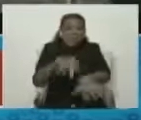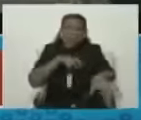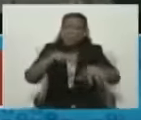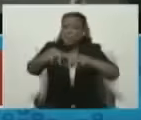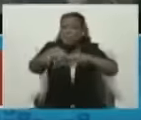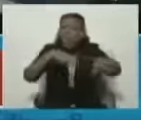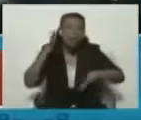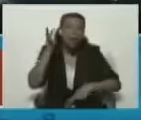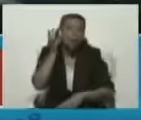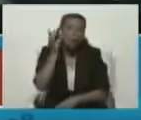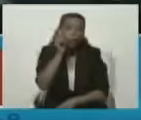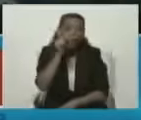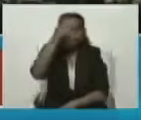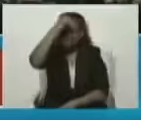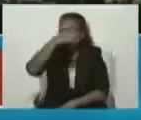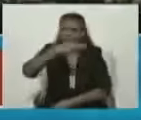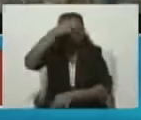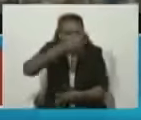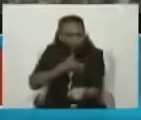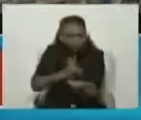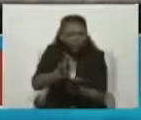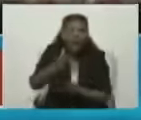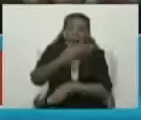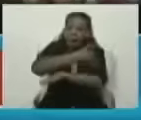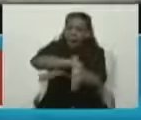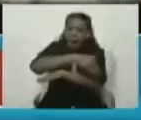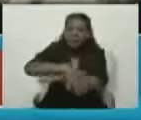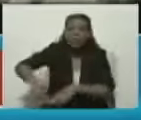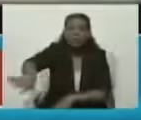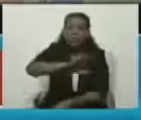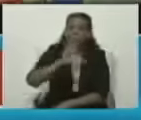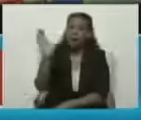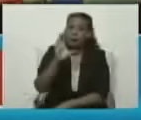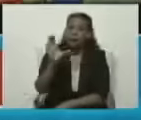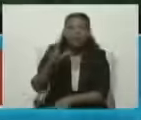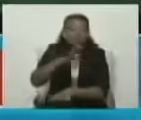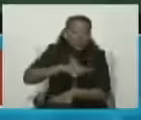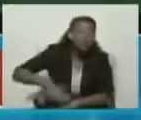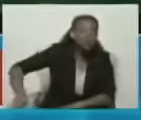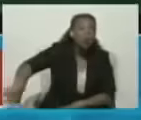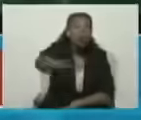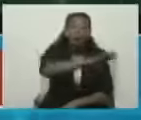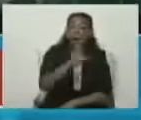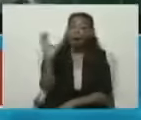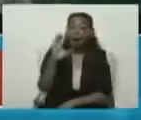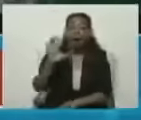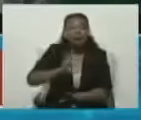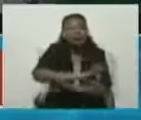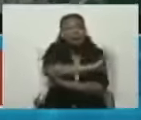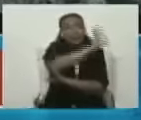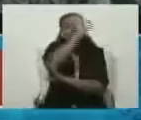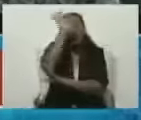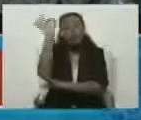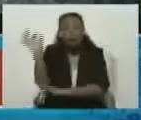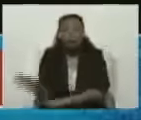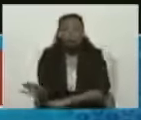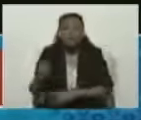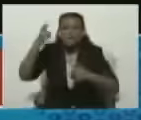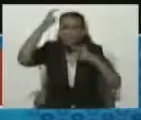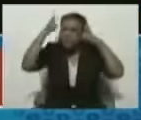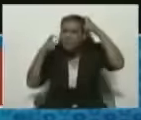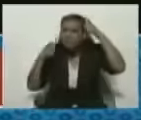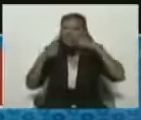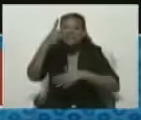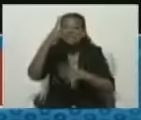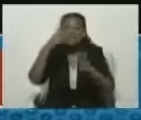de mujeres y hombres de bien leales en las calles de la Gran Caracas, toda la Gran Caracas. Todo el día las fuerzas del chavismo y